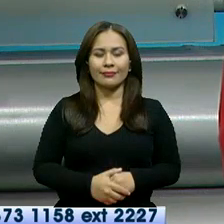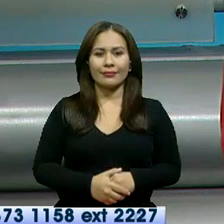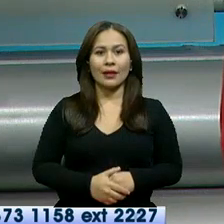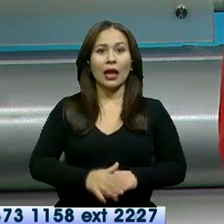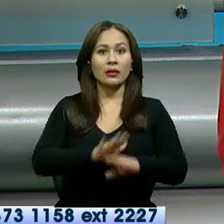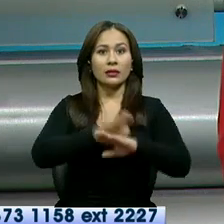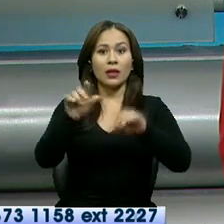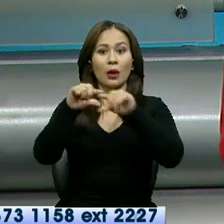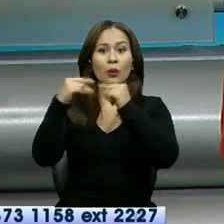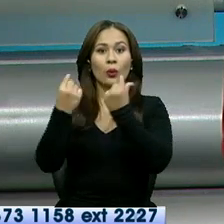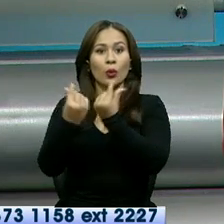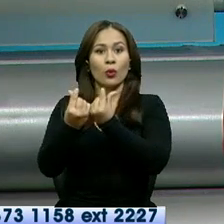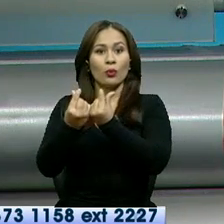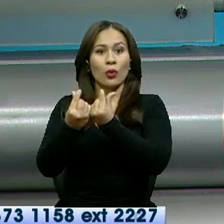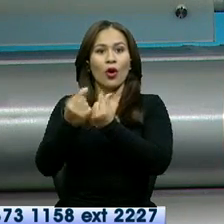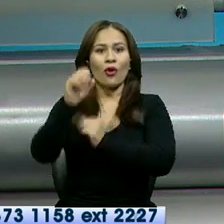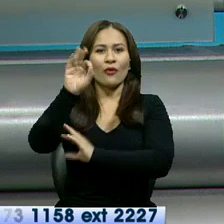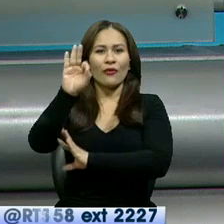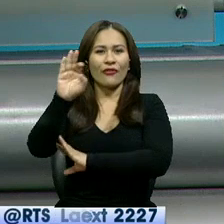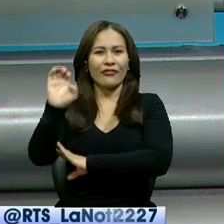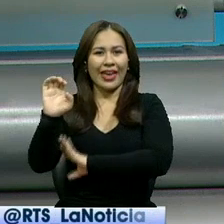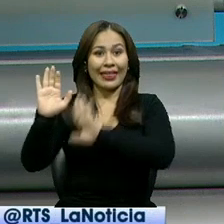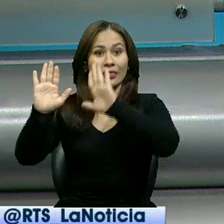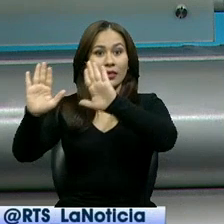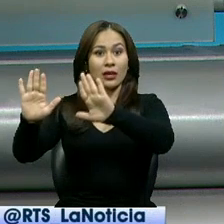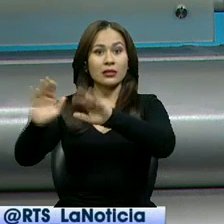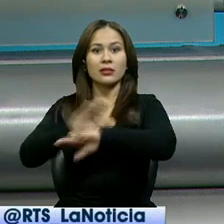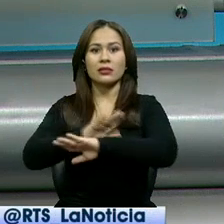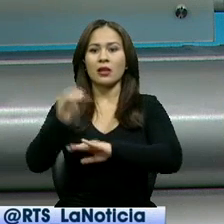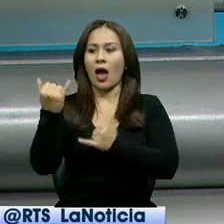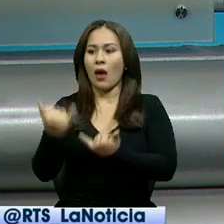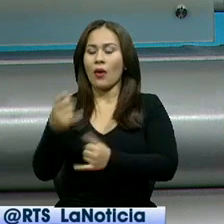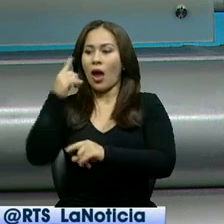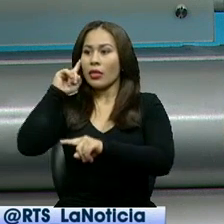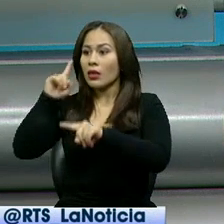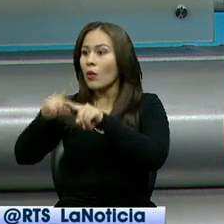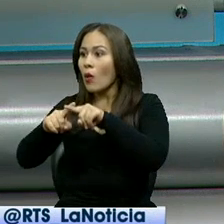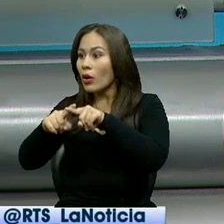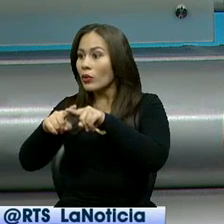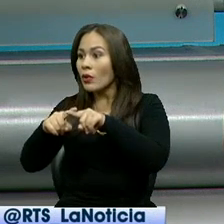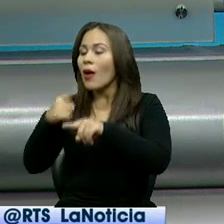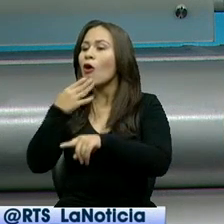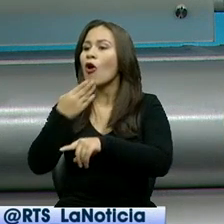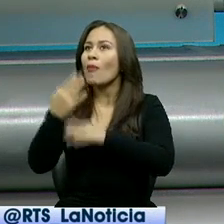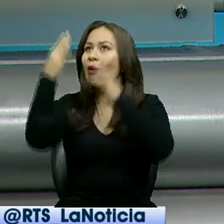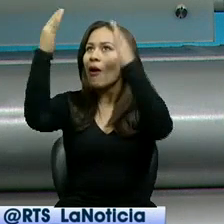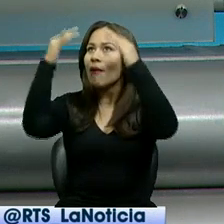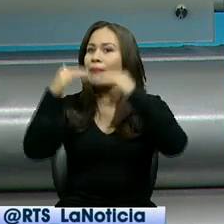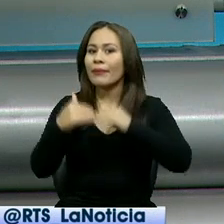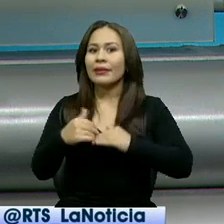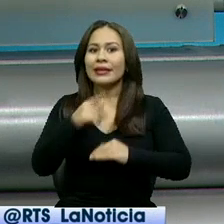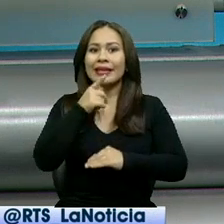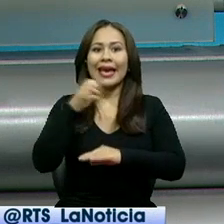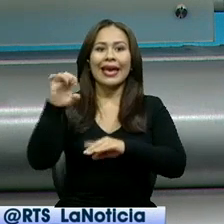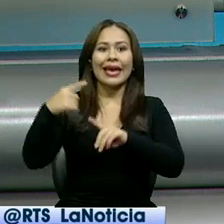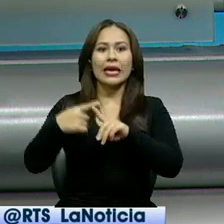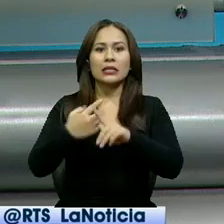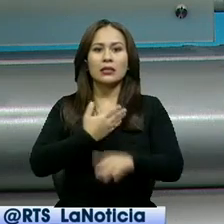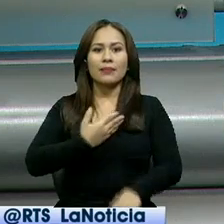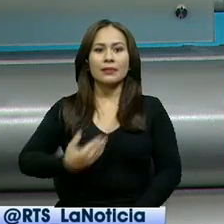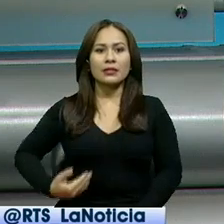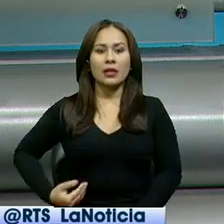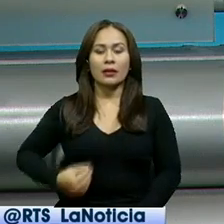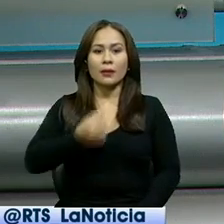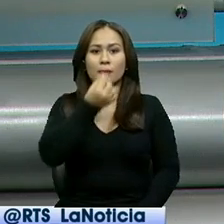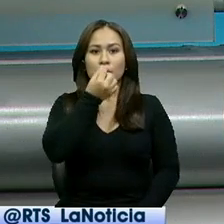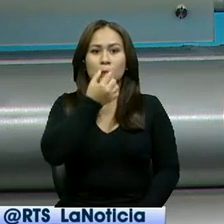La directiva del partido Fuerza Ecuador prepara un acto para recibir al expresidente Abdalá Bucaram Ortiz. El exmandatario llegará al